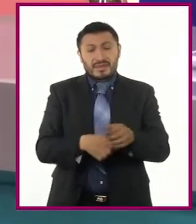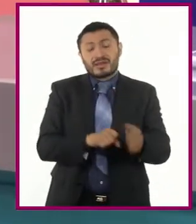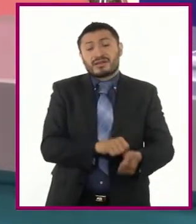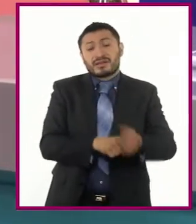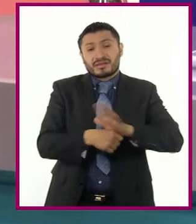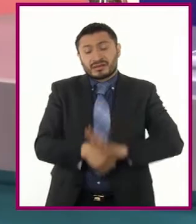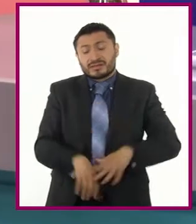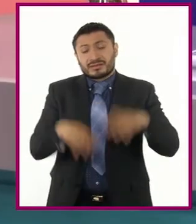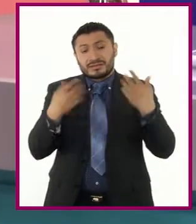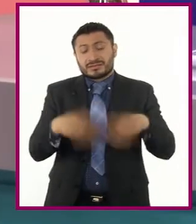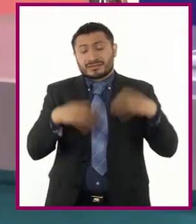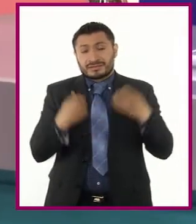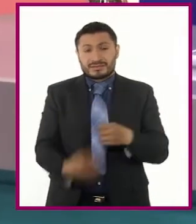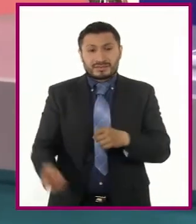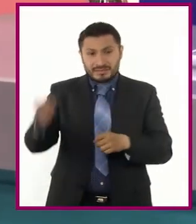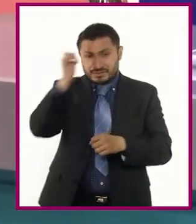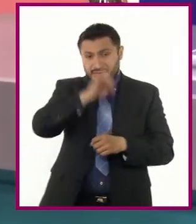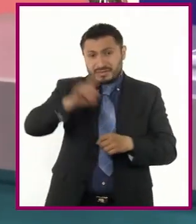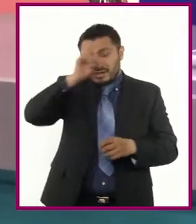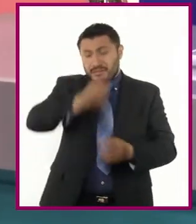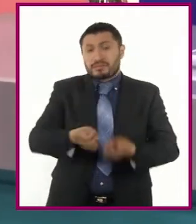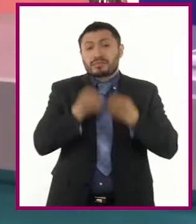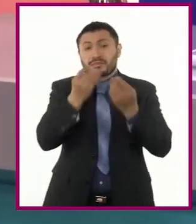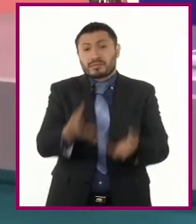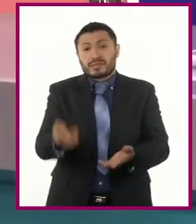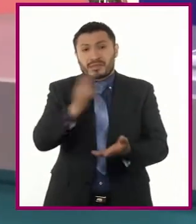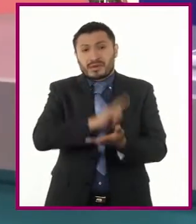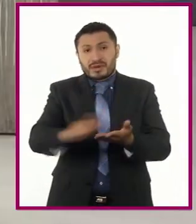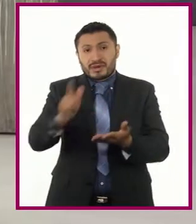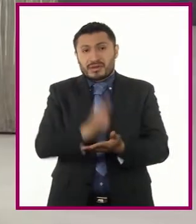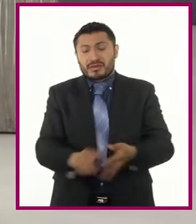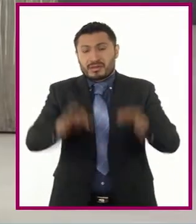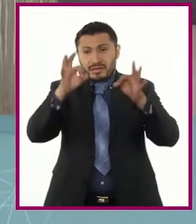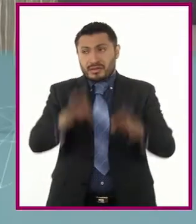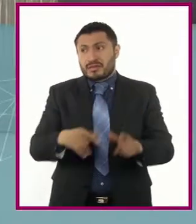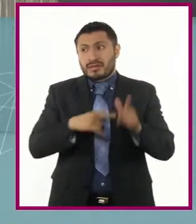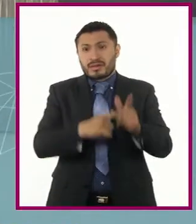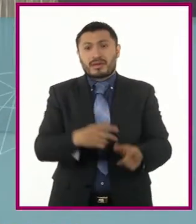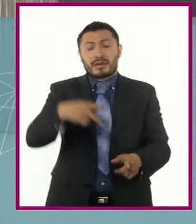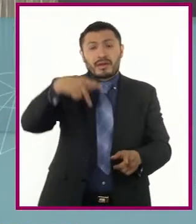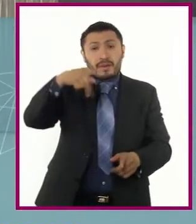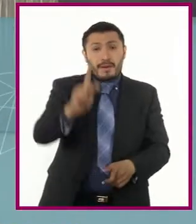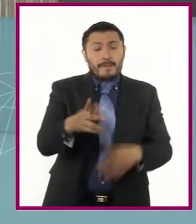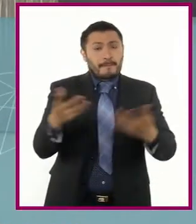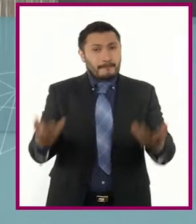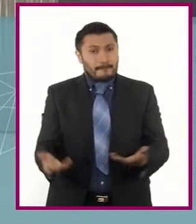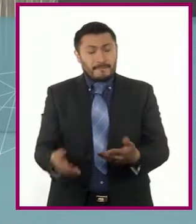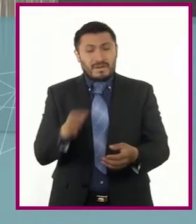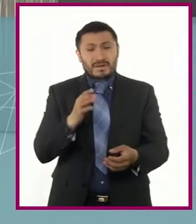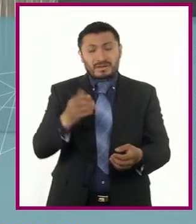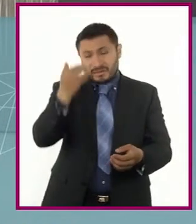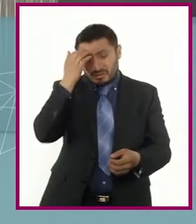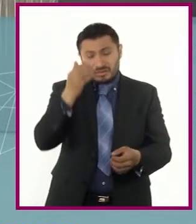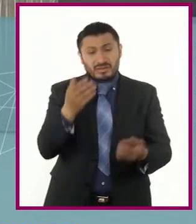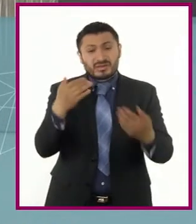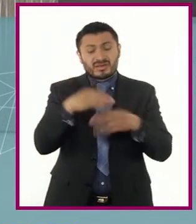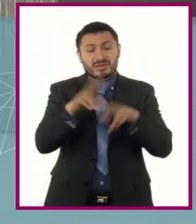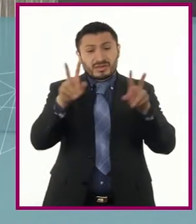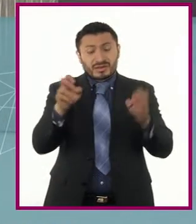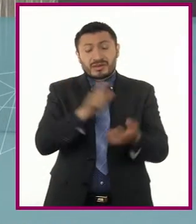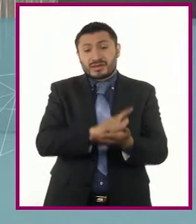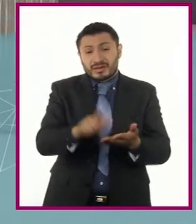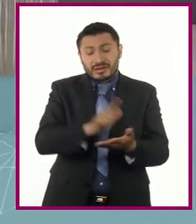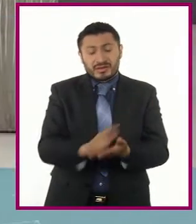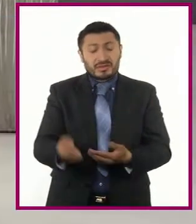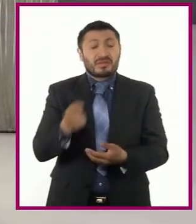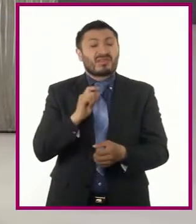sanitaria se han emitido recomendaciones de higiene de manera permanente. Sin embargo, ¿qué conocemos de la higiene? Para poder